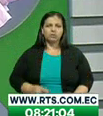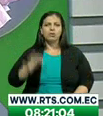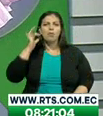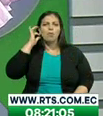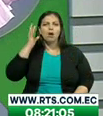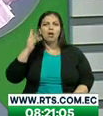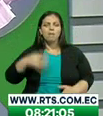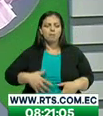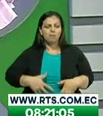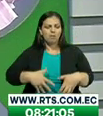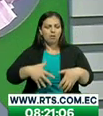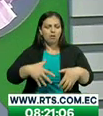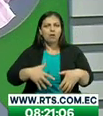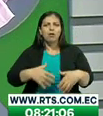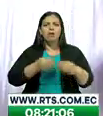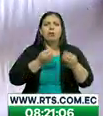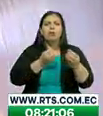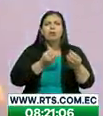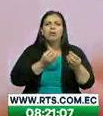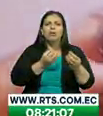mente con los detalles